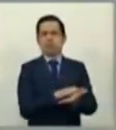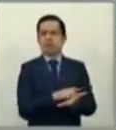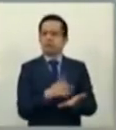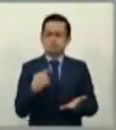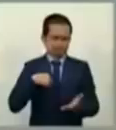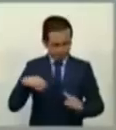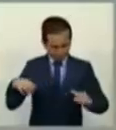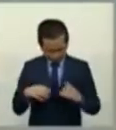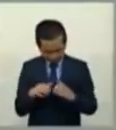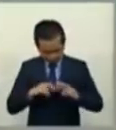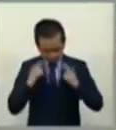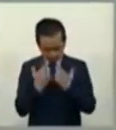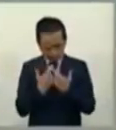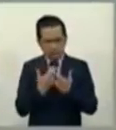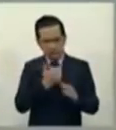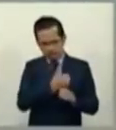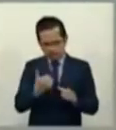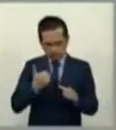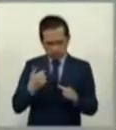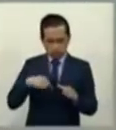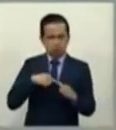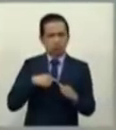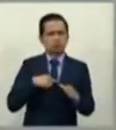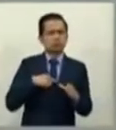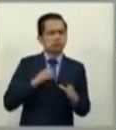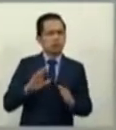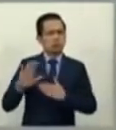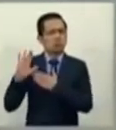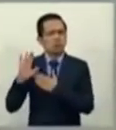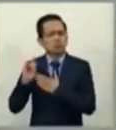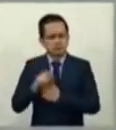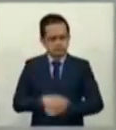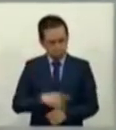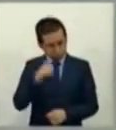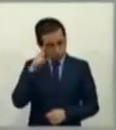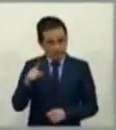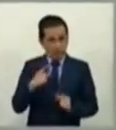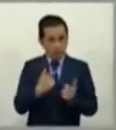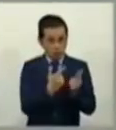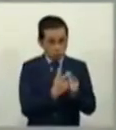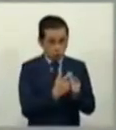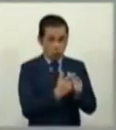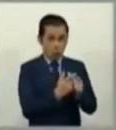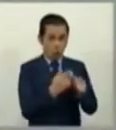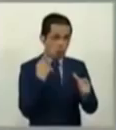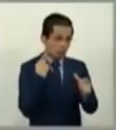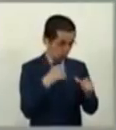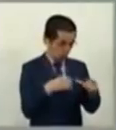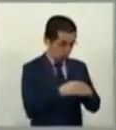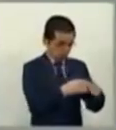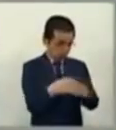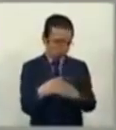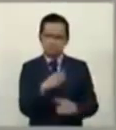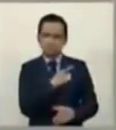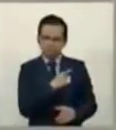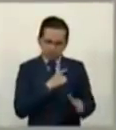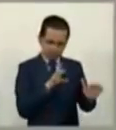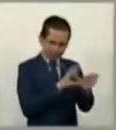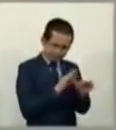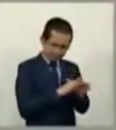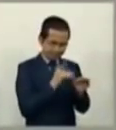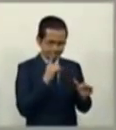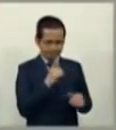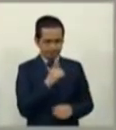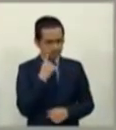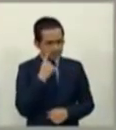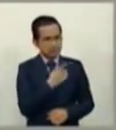firme compromiso de transmitir a los grupos parlamentarios que deberíamos conducirnos